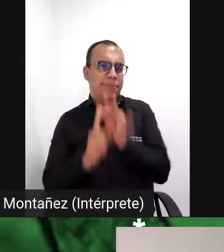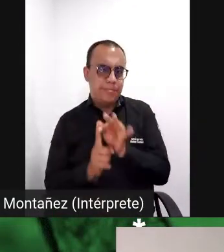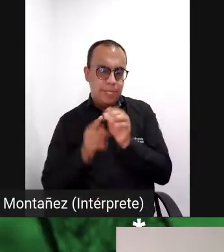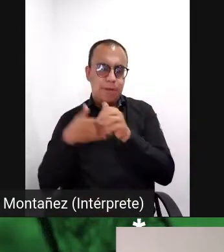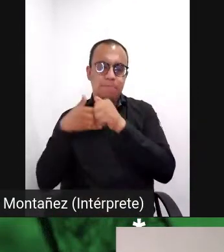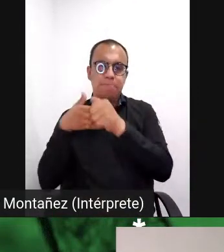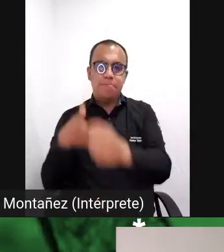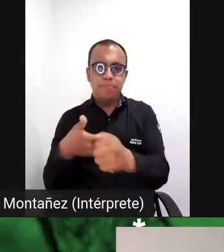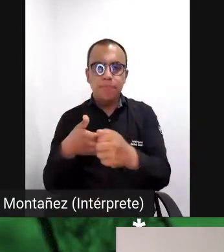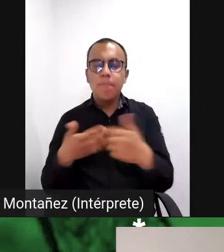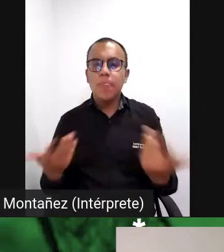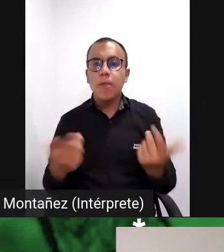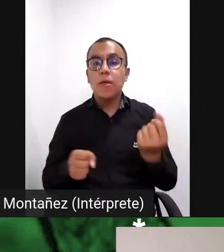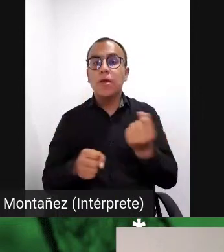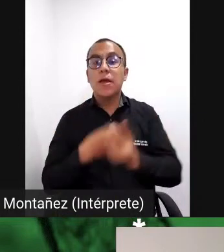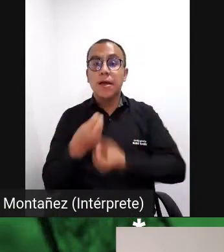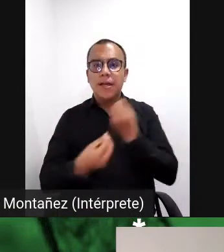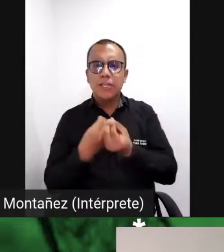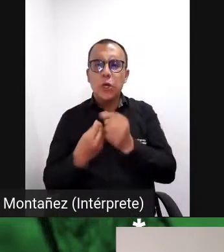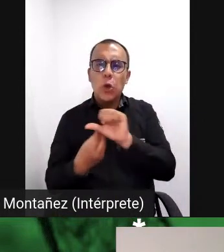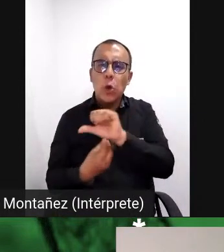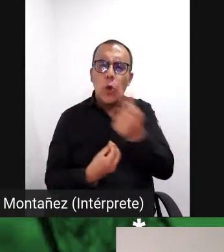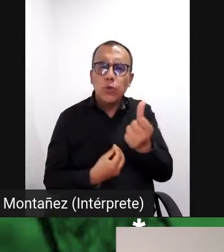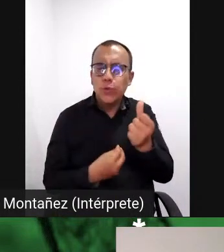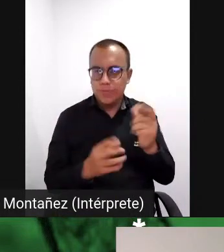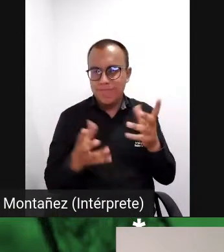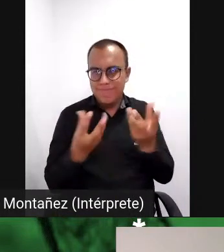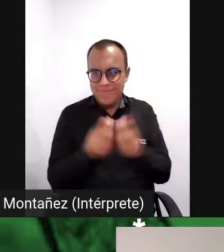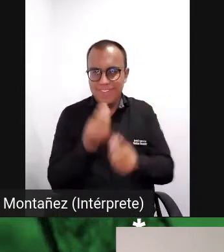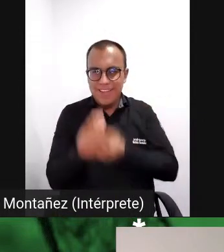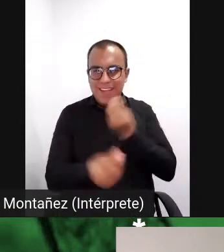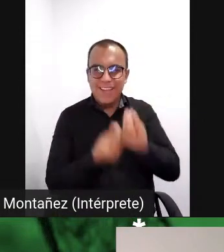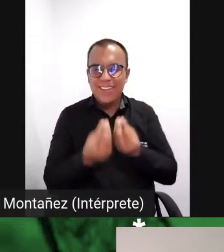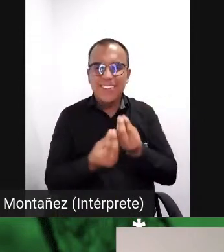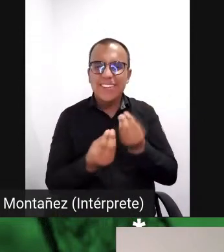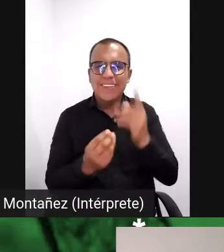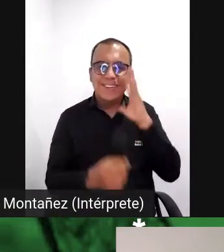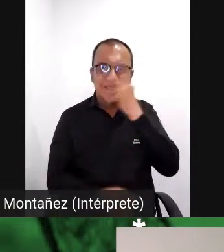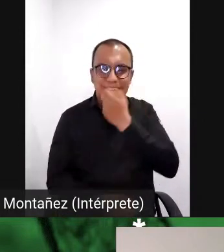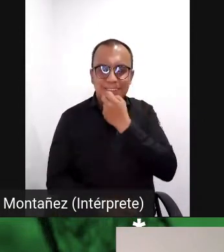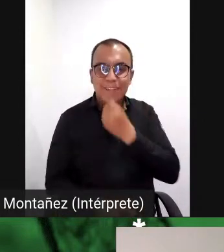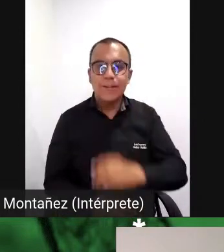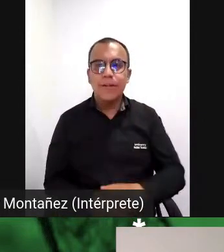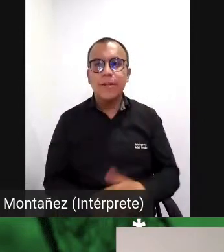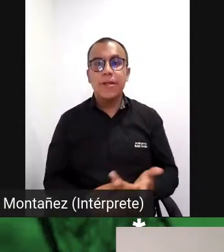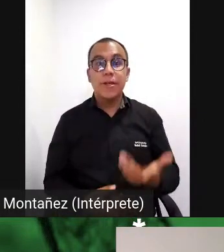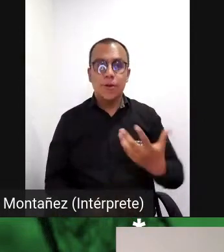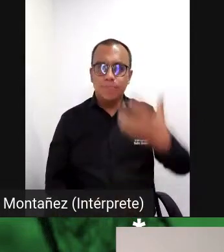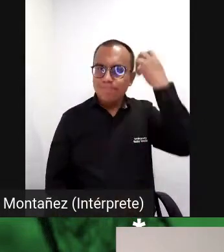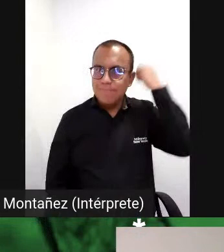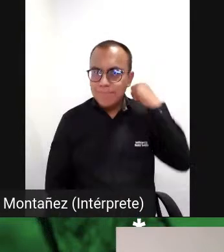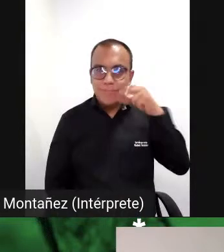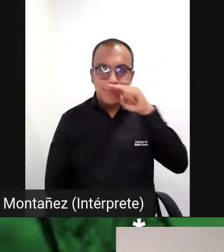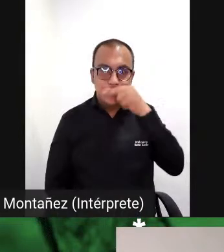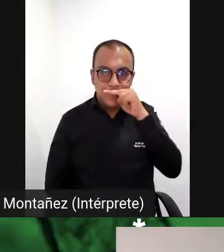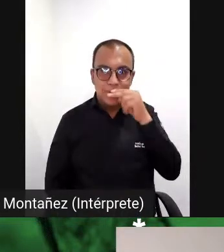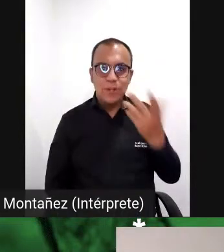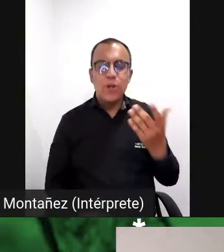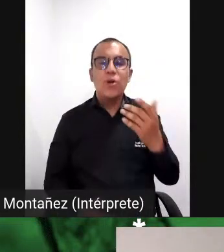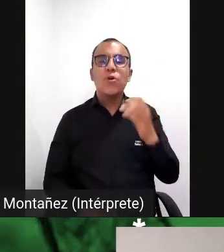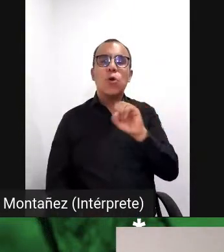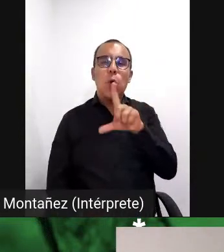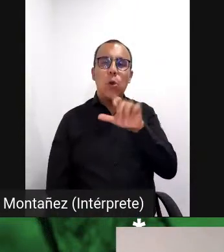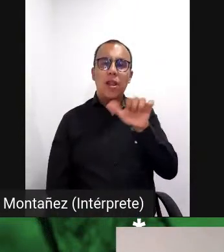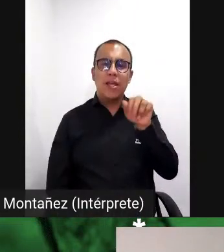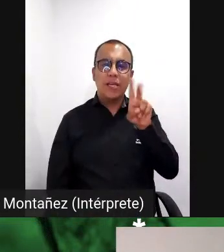campo, e hicimos otra piecita que es muy bella, que es se llama, bueno, cuando yo era niño le decían Star Collection,